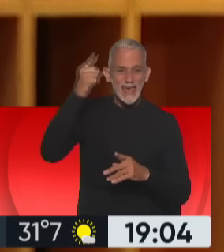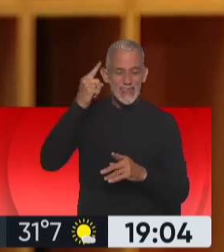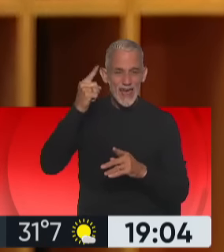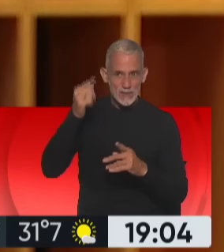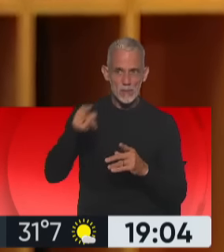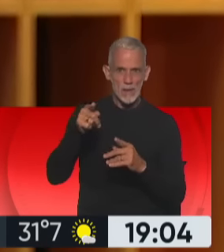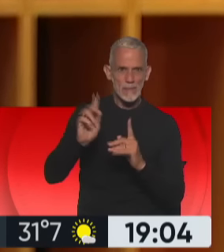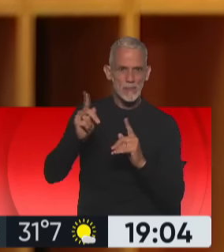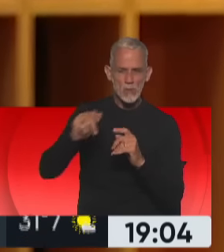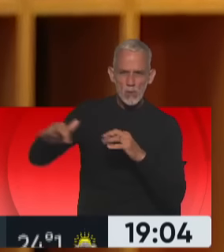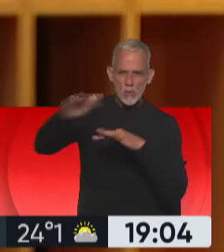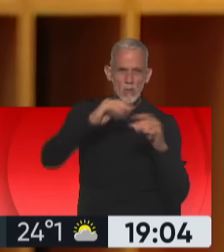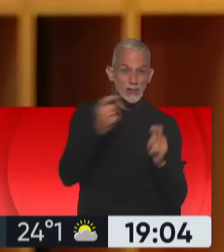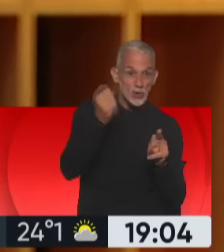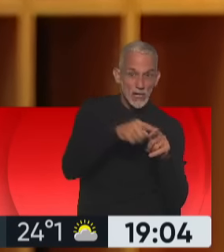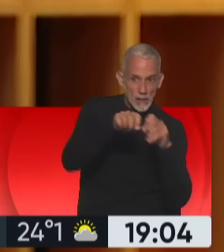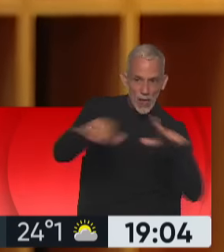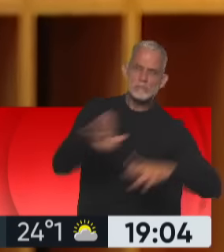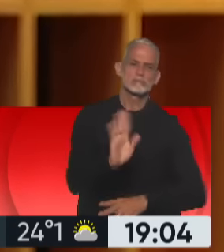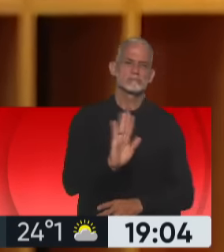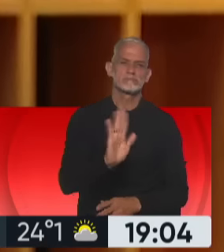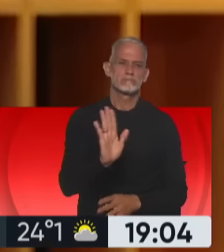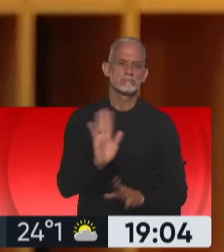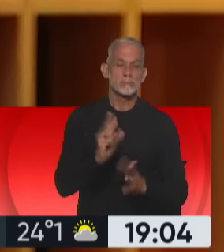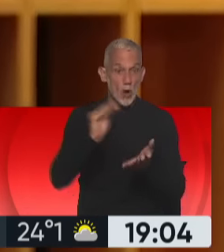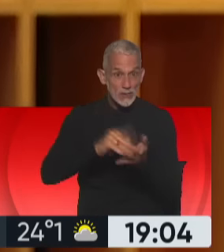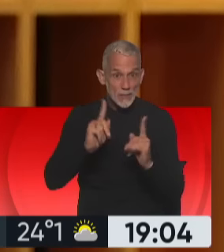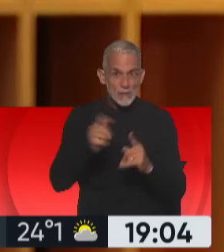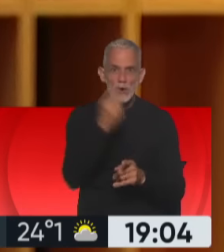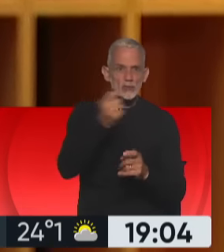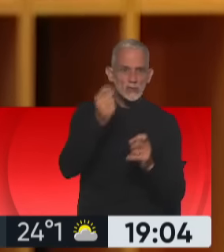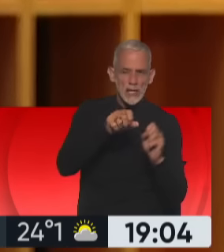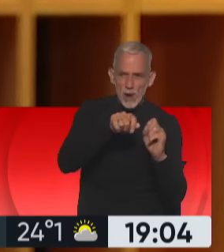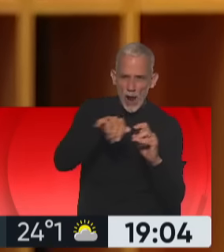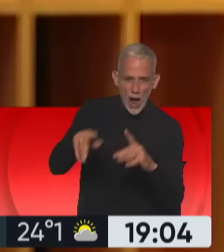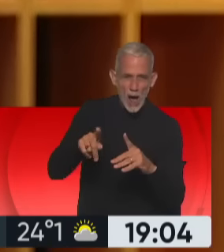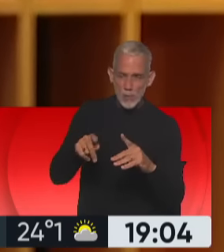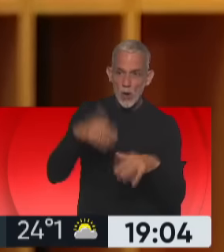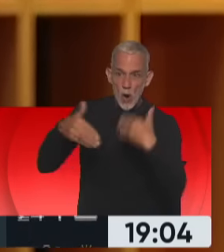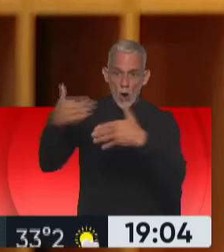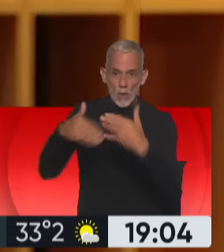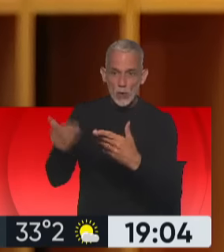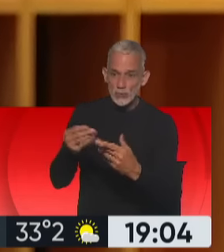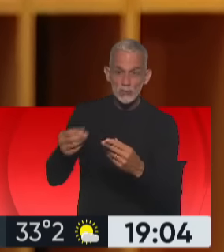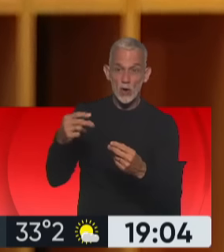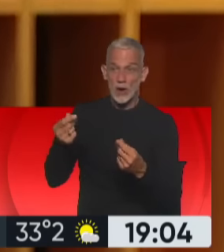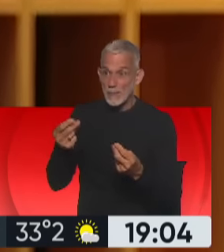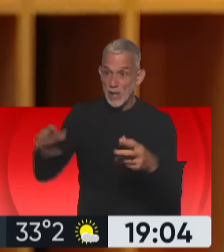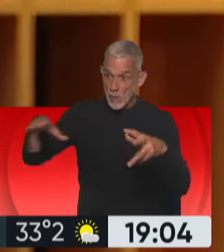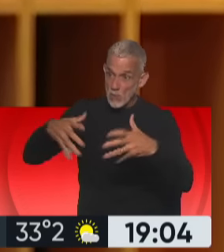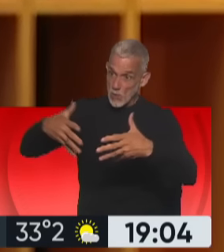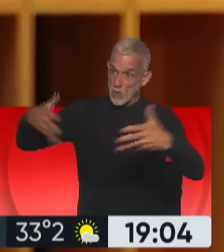el ideario popular. No podemos permitir de nuevo que el socialismo frene en seco el proceso de acumulación de capital